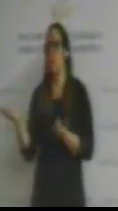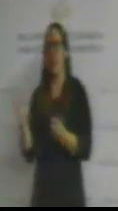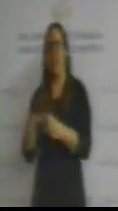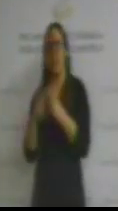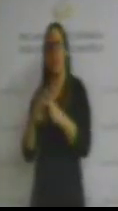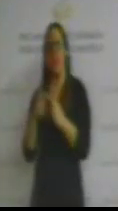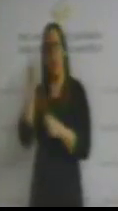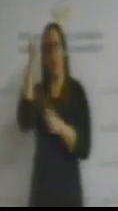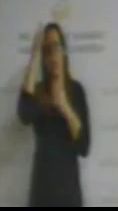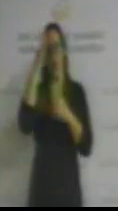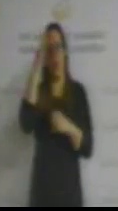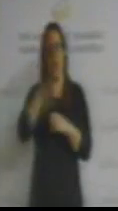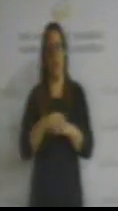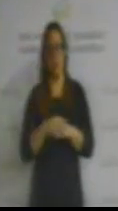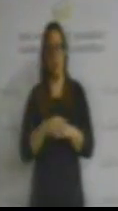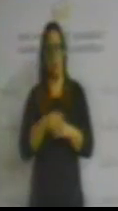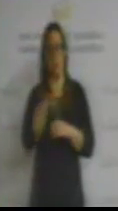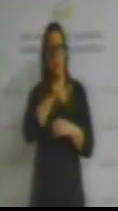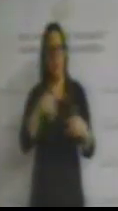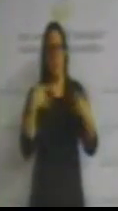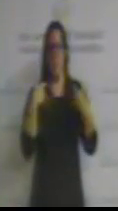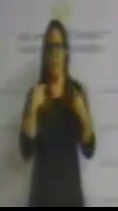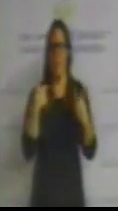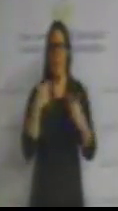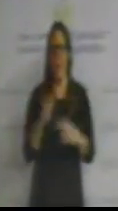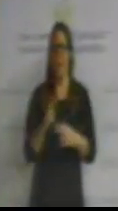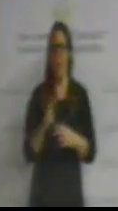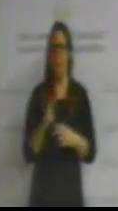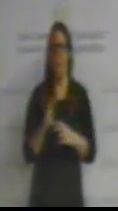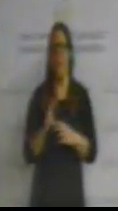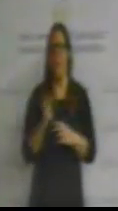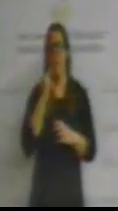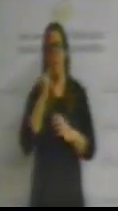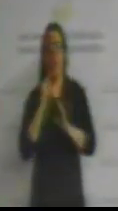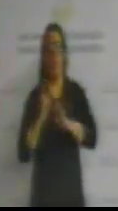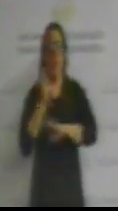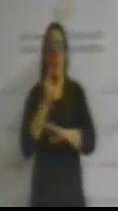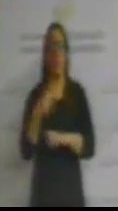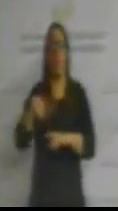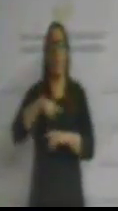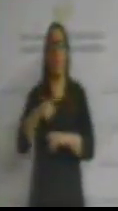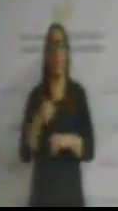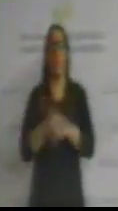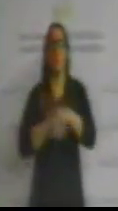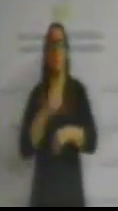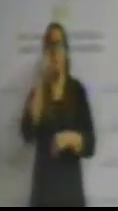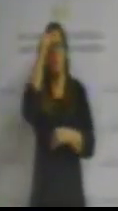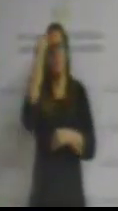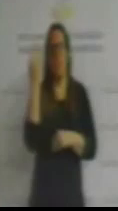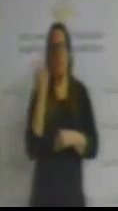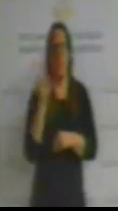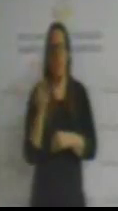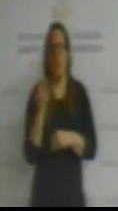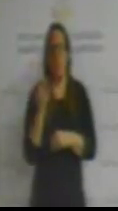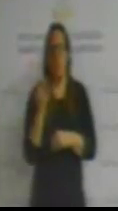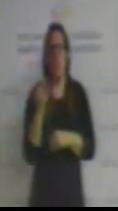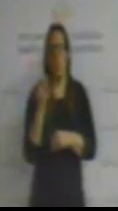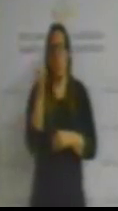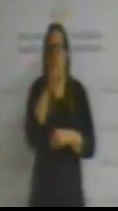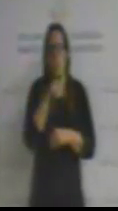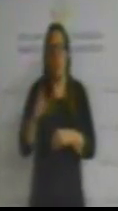¿Qué van a pensar las víctimas del terrorismo de ETA con esta afirmación, señora Marcos? ¿Qué van a pensar las familias de los asesinados por